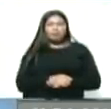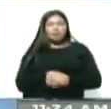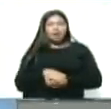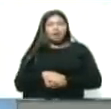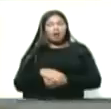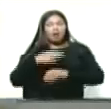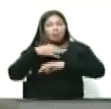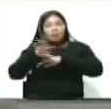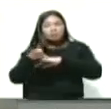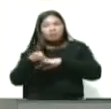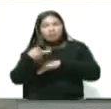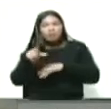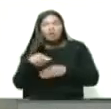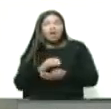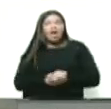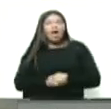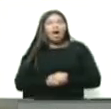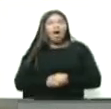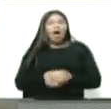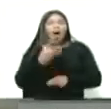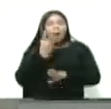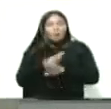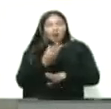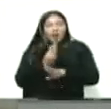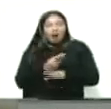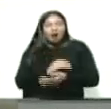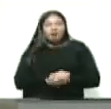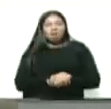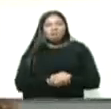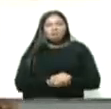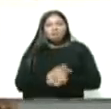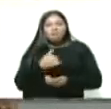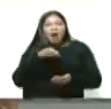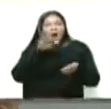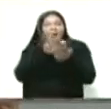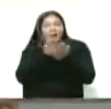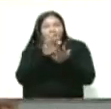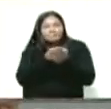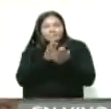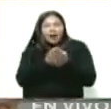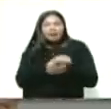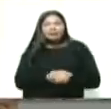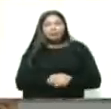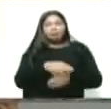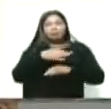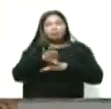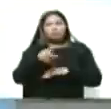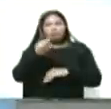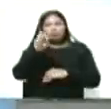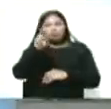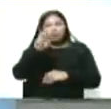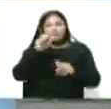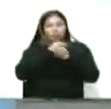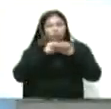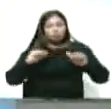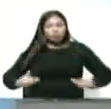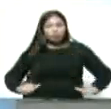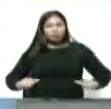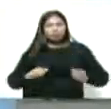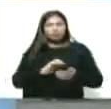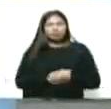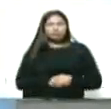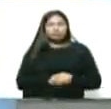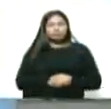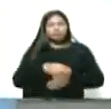en el municipio Punceres de Monaga, en el municipio Marcano de Nueva Esparta, en el municipio Turén de Portuguesa, en